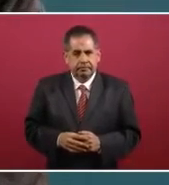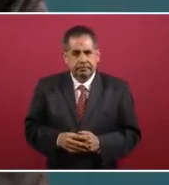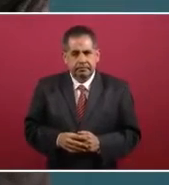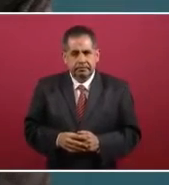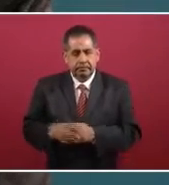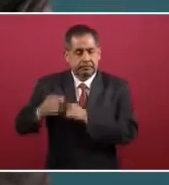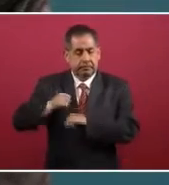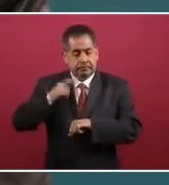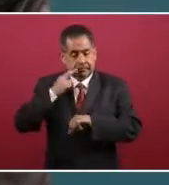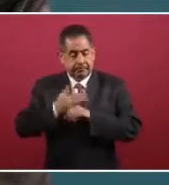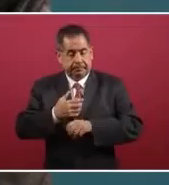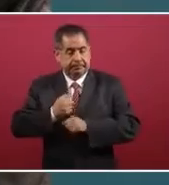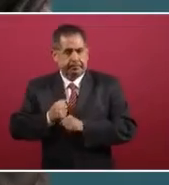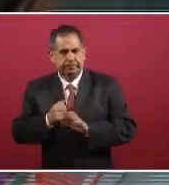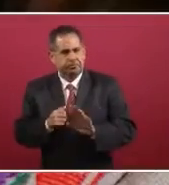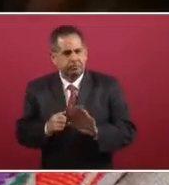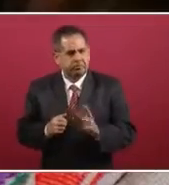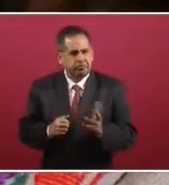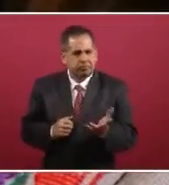tutela